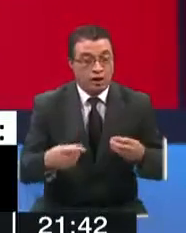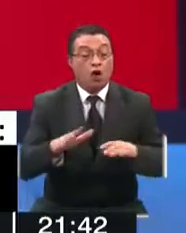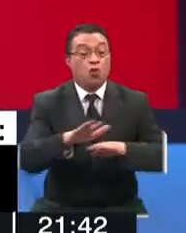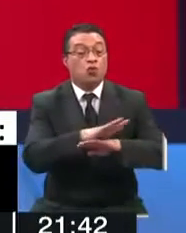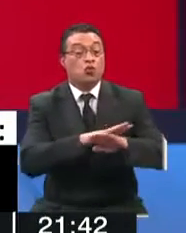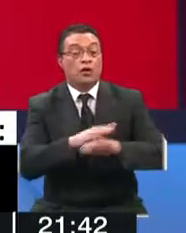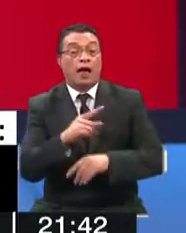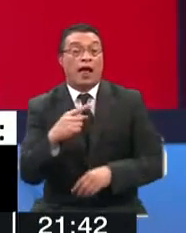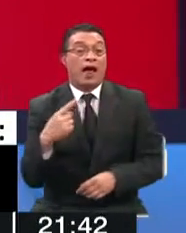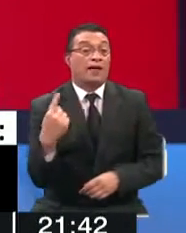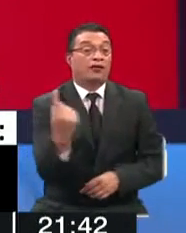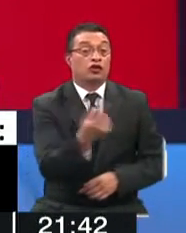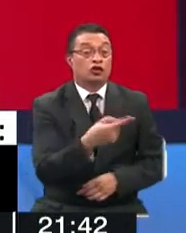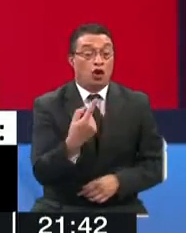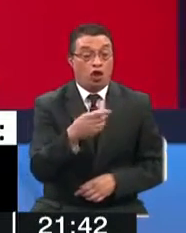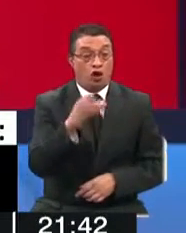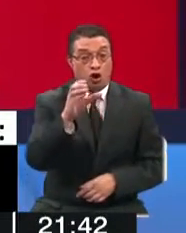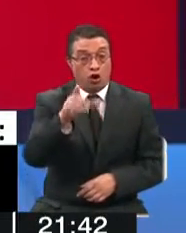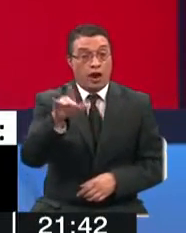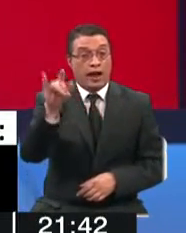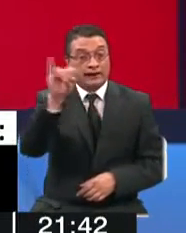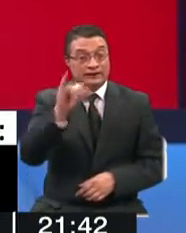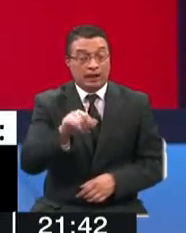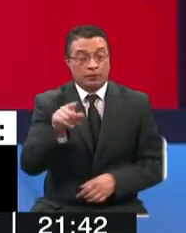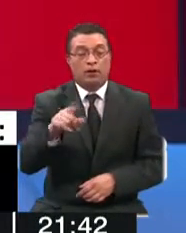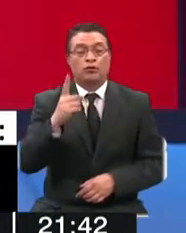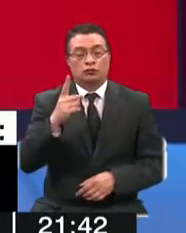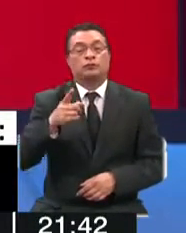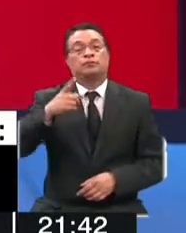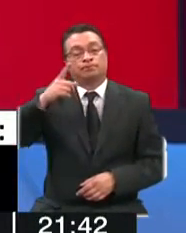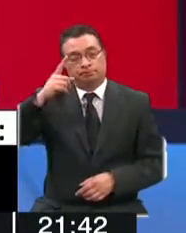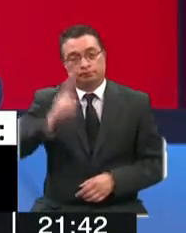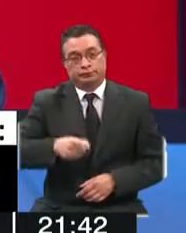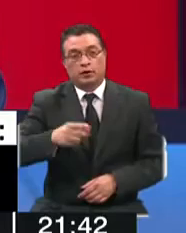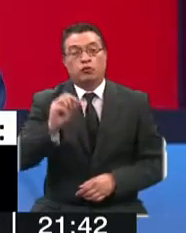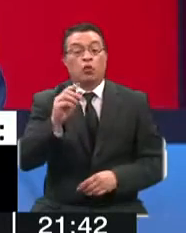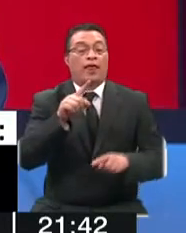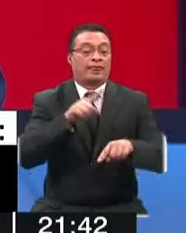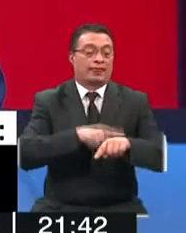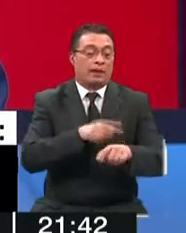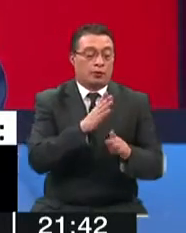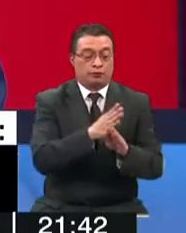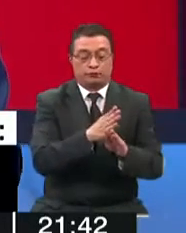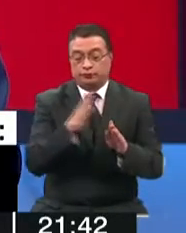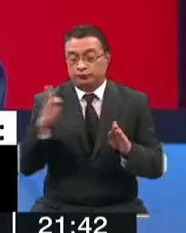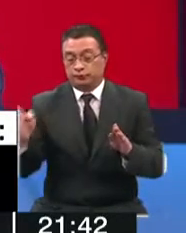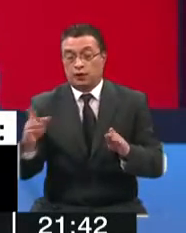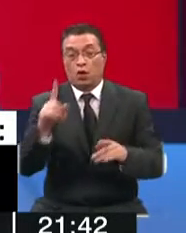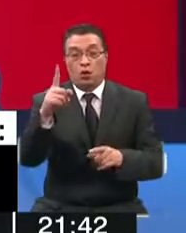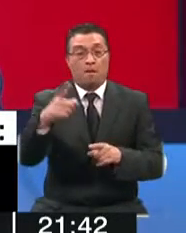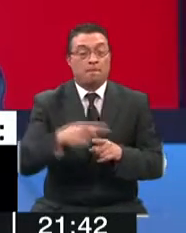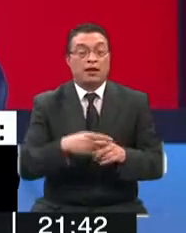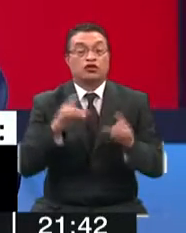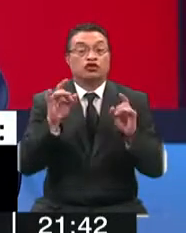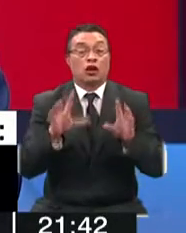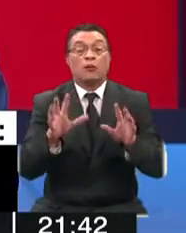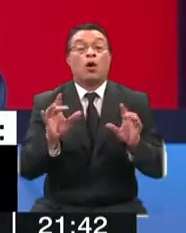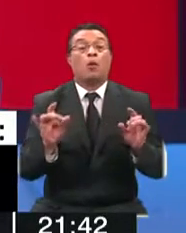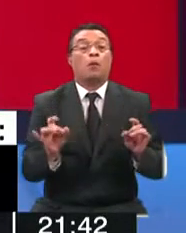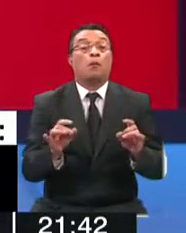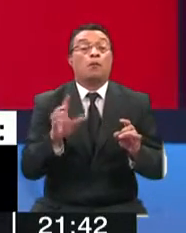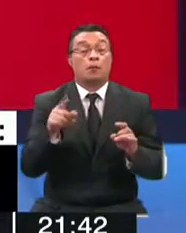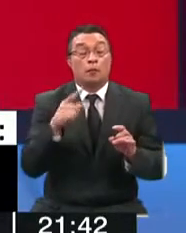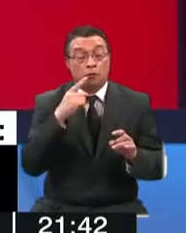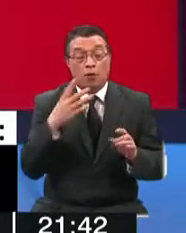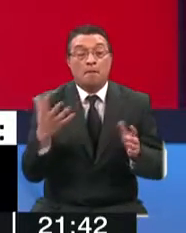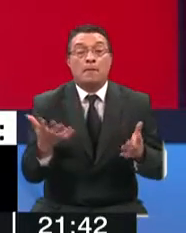todos los usuarios del ISAPRE, se toma esta medida extraordinaria que es transitoria justamente para permitir que una eventual intervención